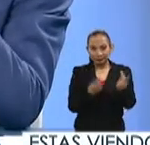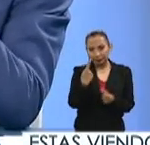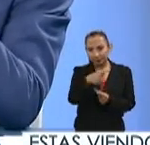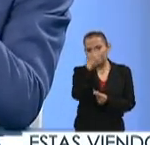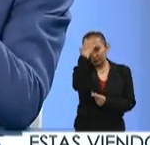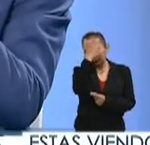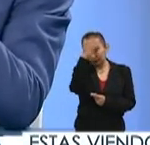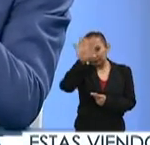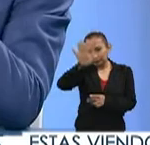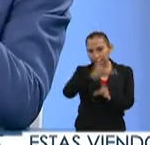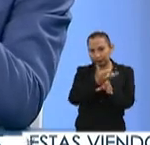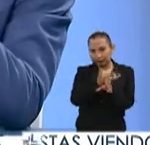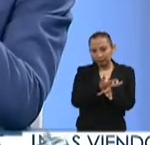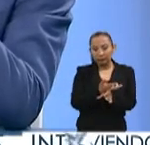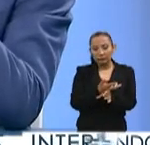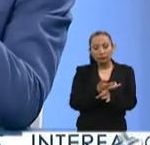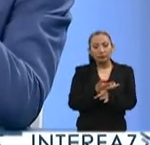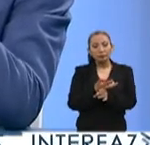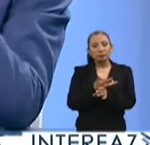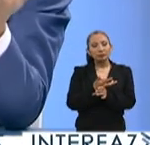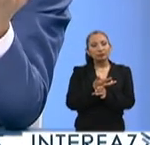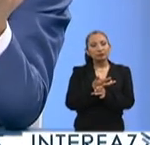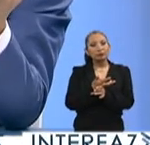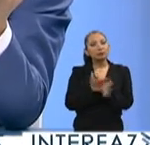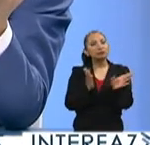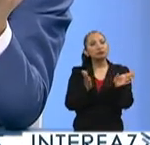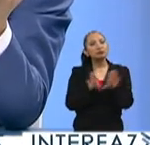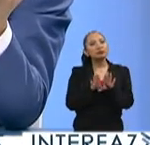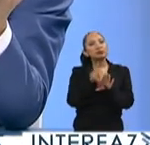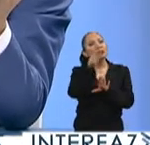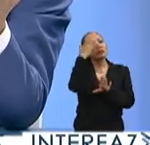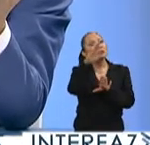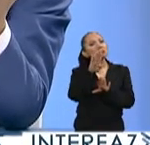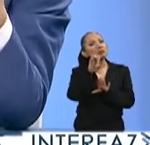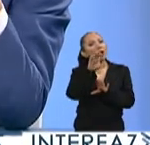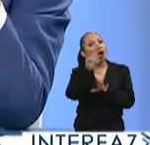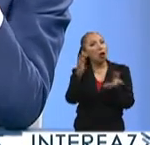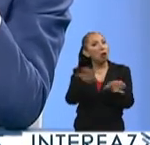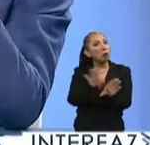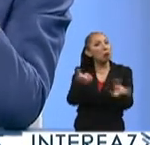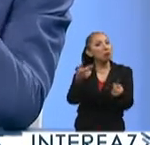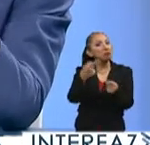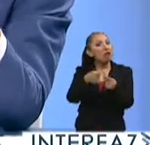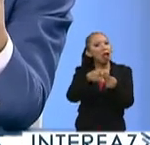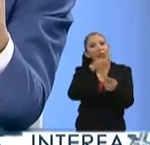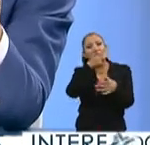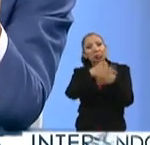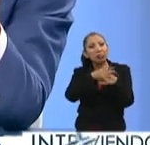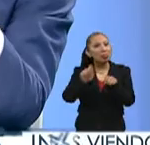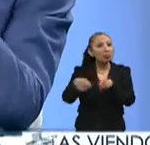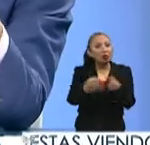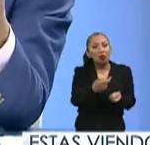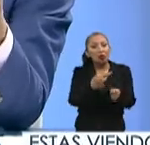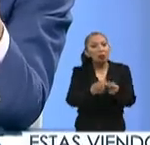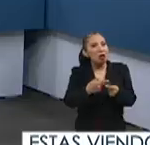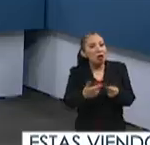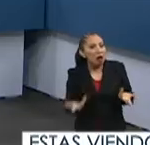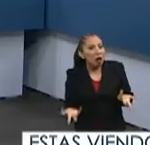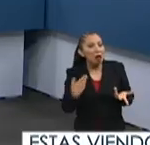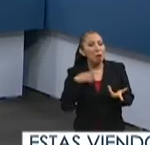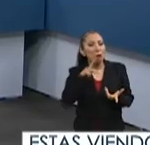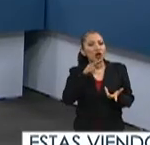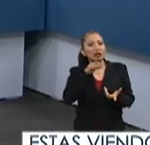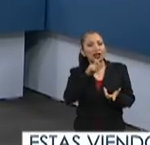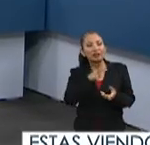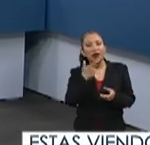tu experiencia allá en los Estados Unidos, ¿cómo te enteraste de esta beca? ¿Quién se las otorga? Esta proyecta de